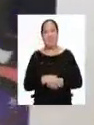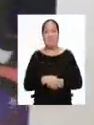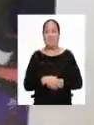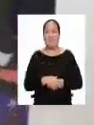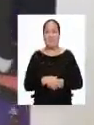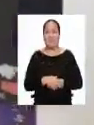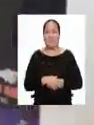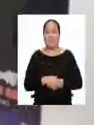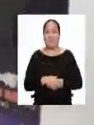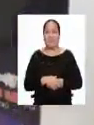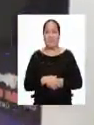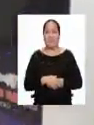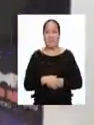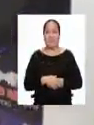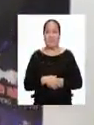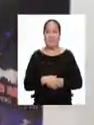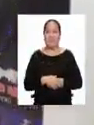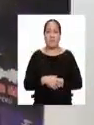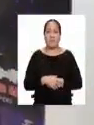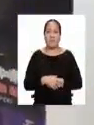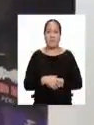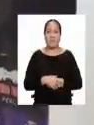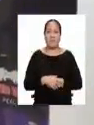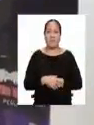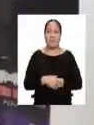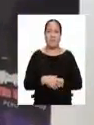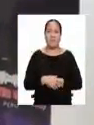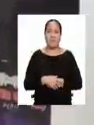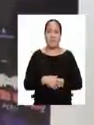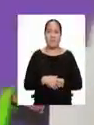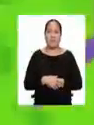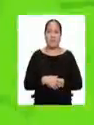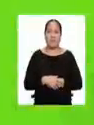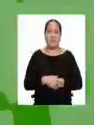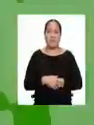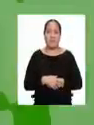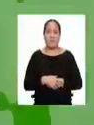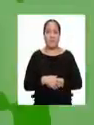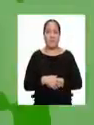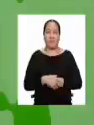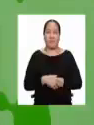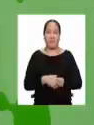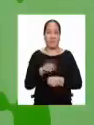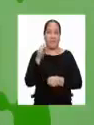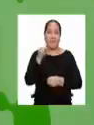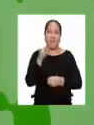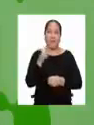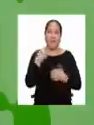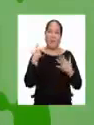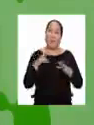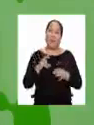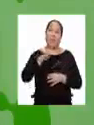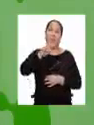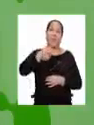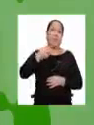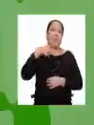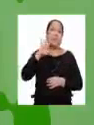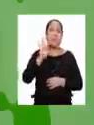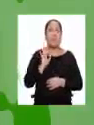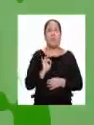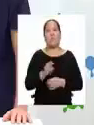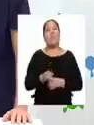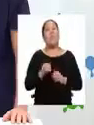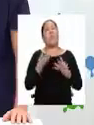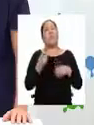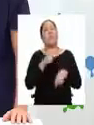A ver cómo está, ¿no? ¿Un poco más? esto ya se da en el 2019, pero ¿en